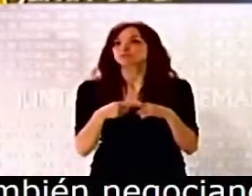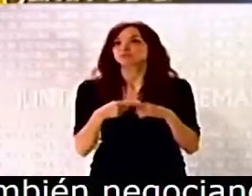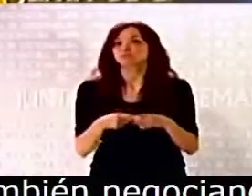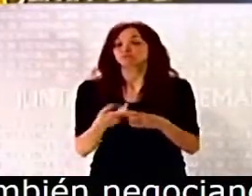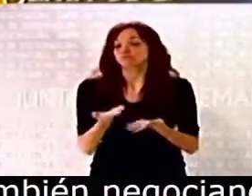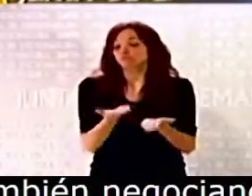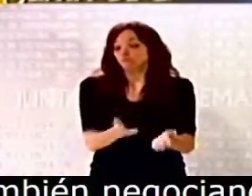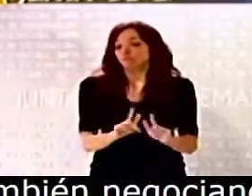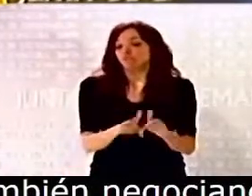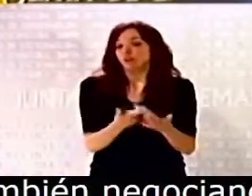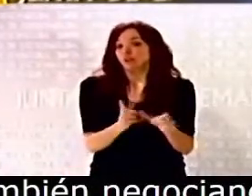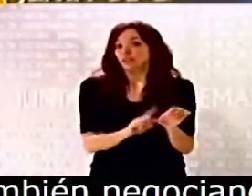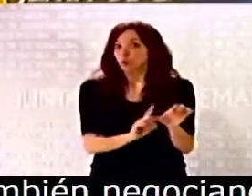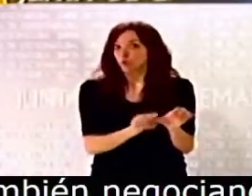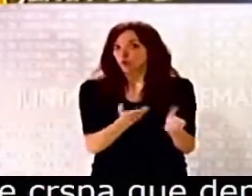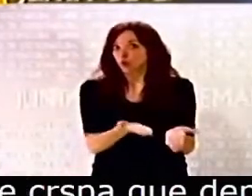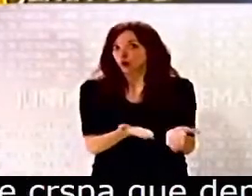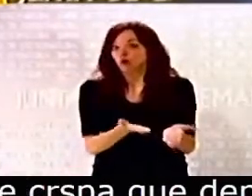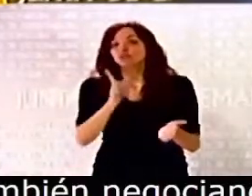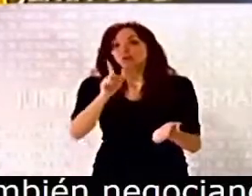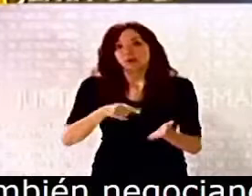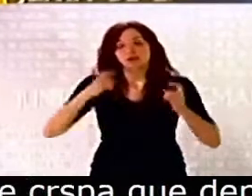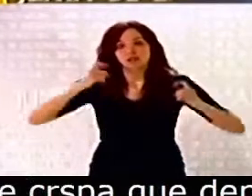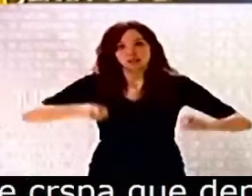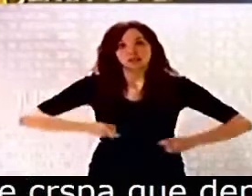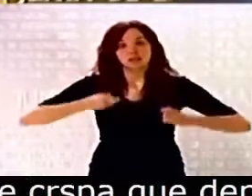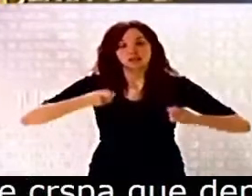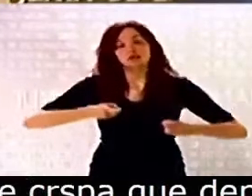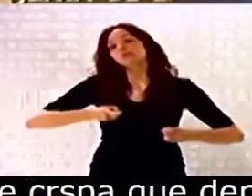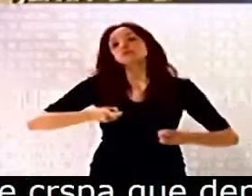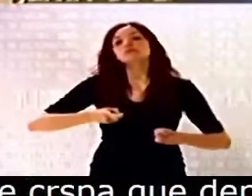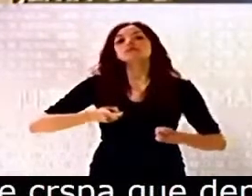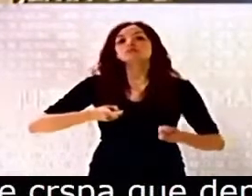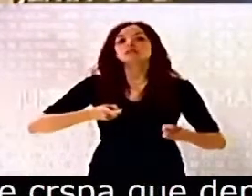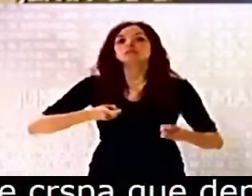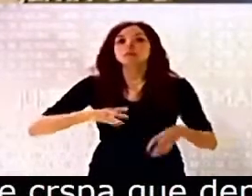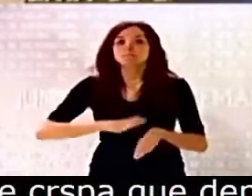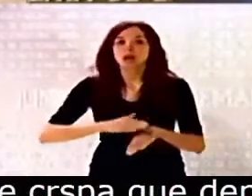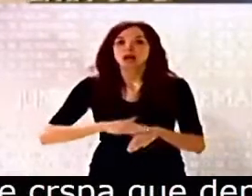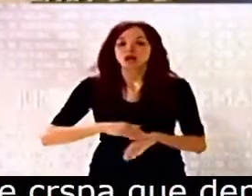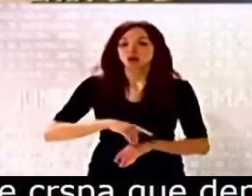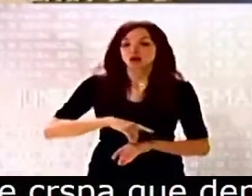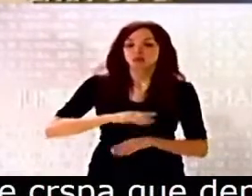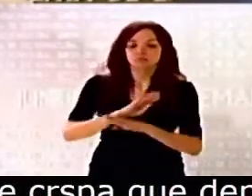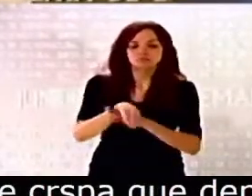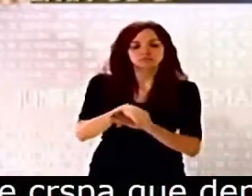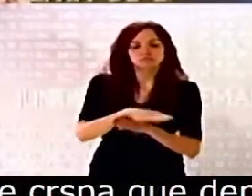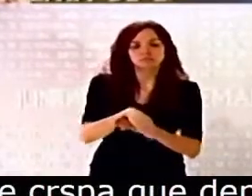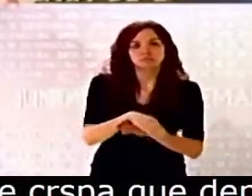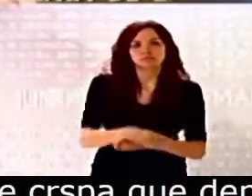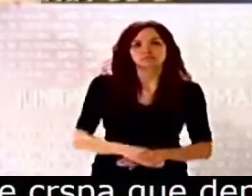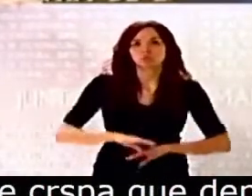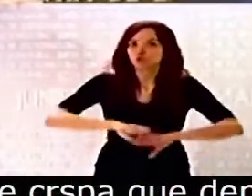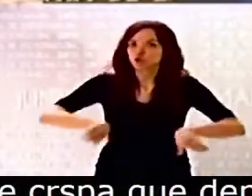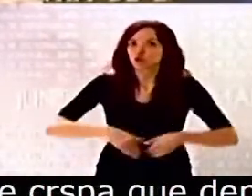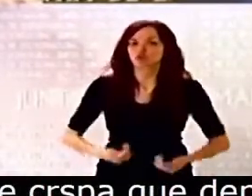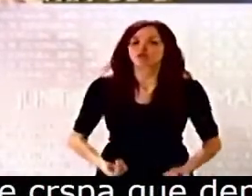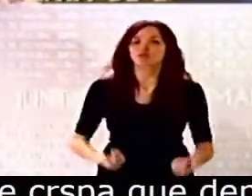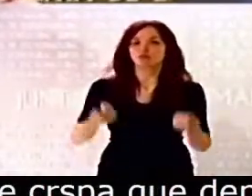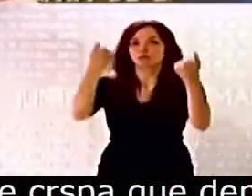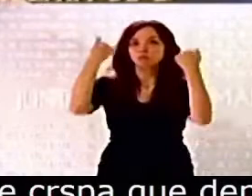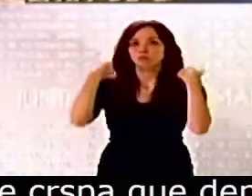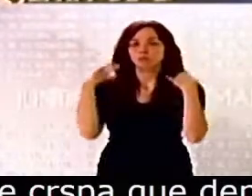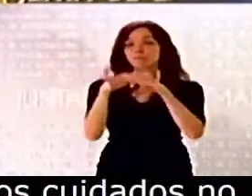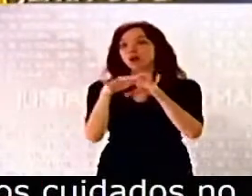Extremadura y que hagan lo posible porque el asunto de los cuidados no siga recayendo en su